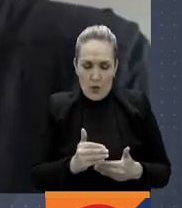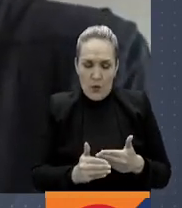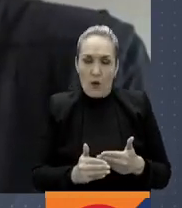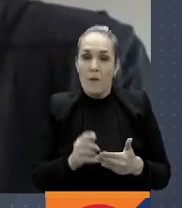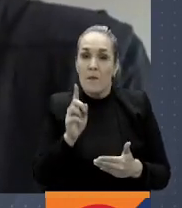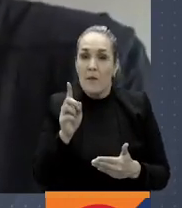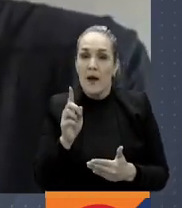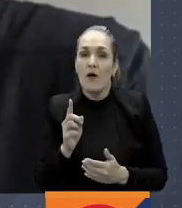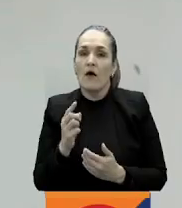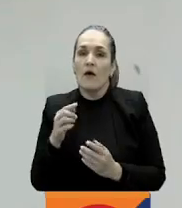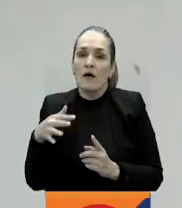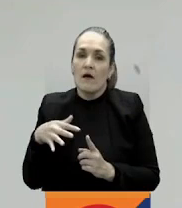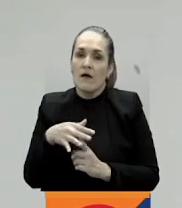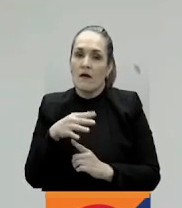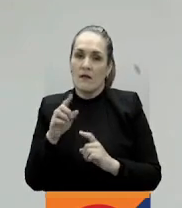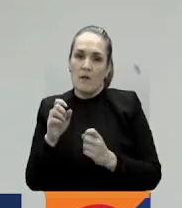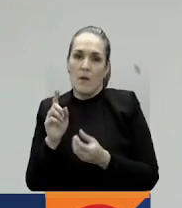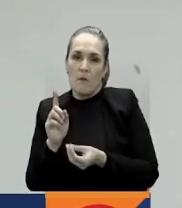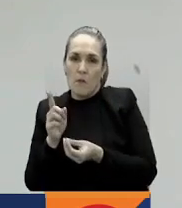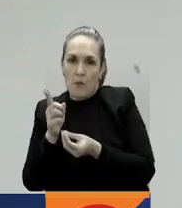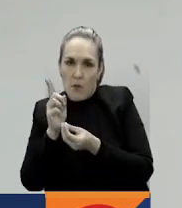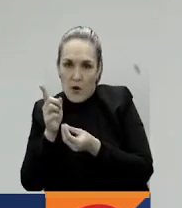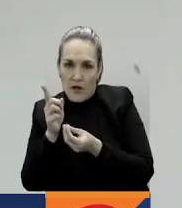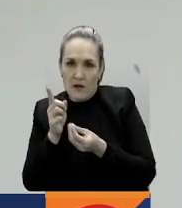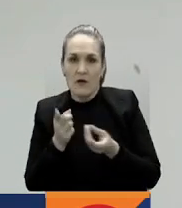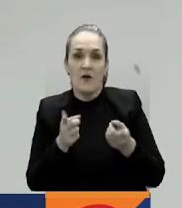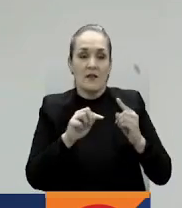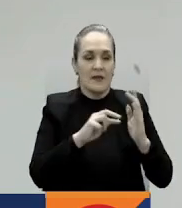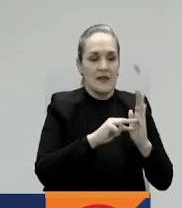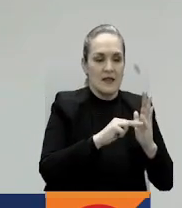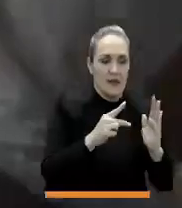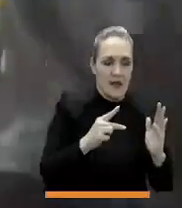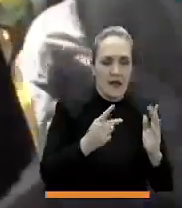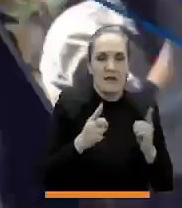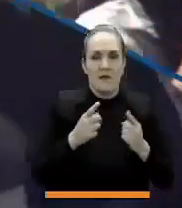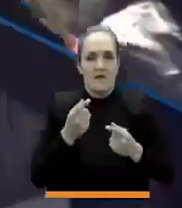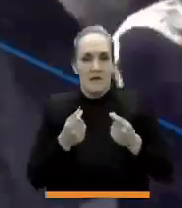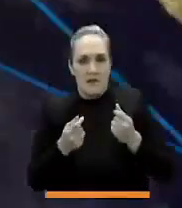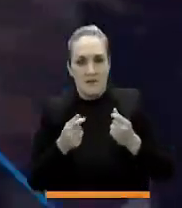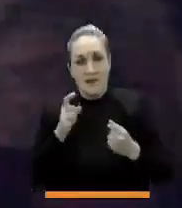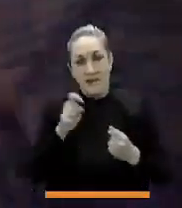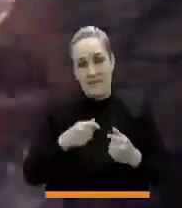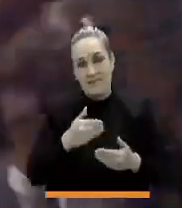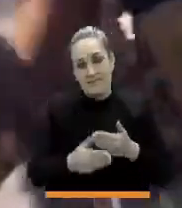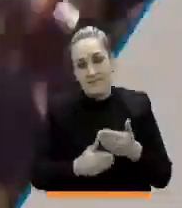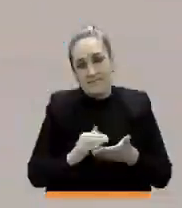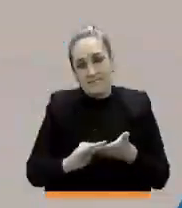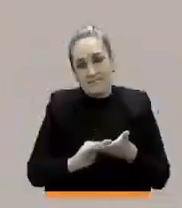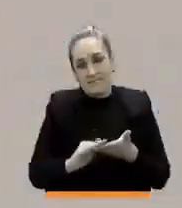políticas, pero soportadas técnica y financieramente.